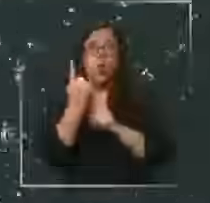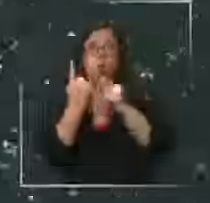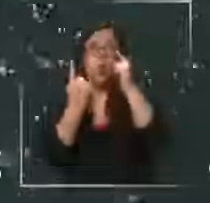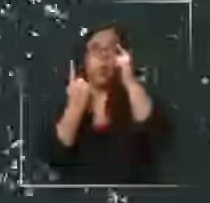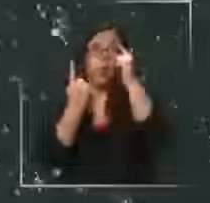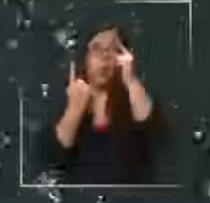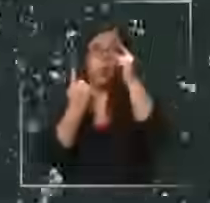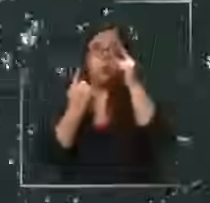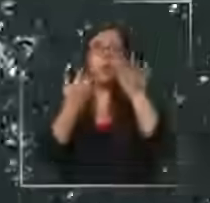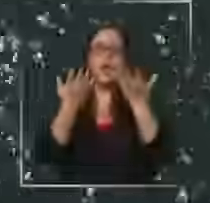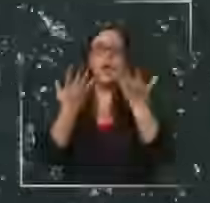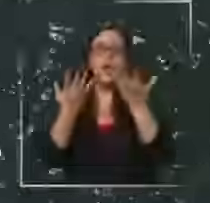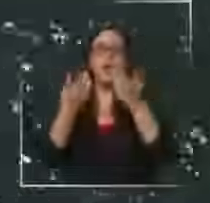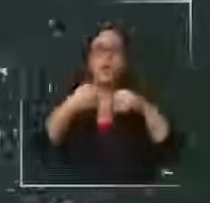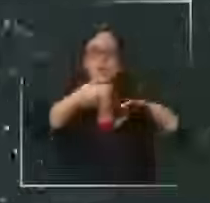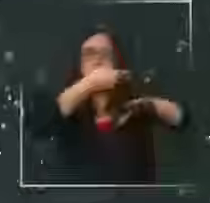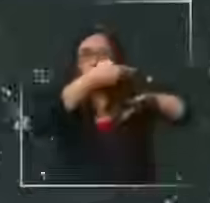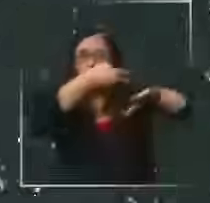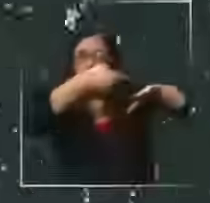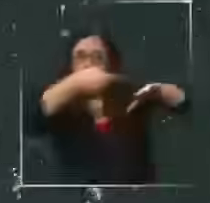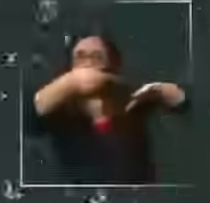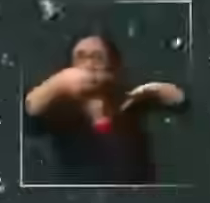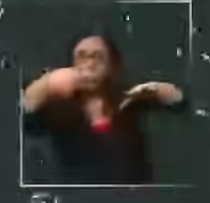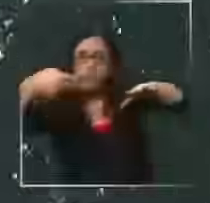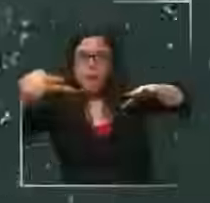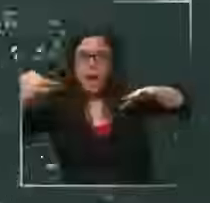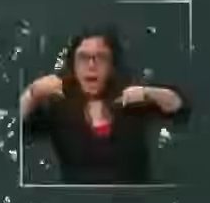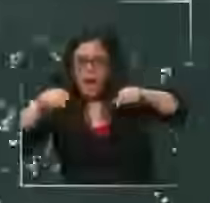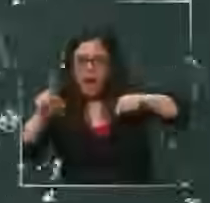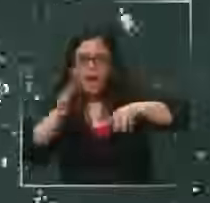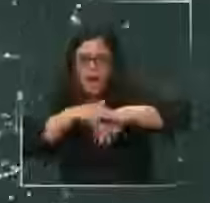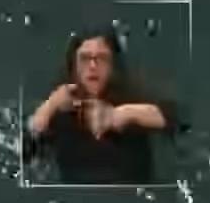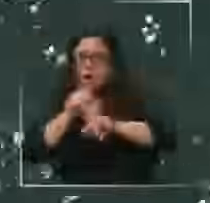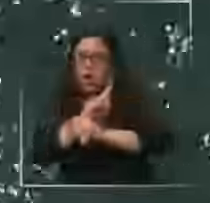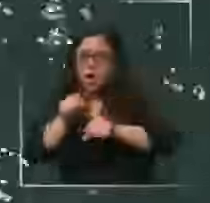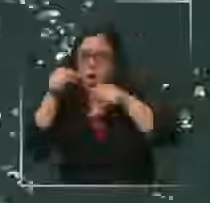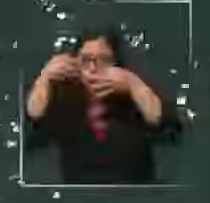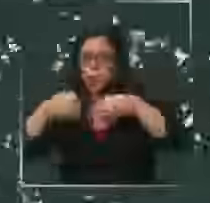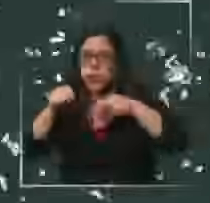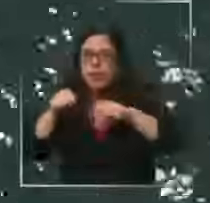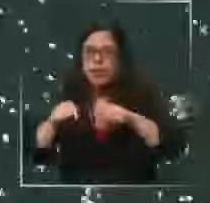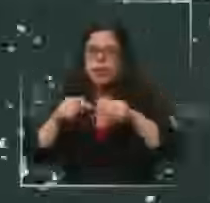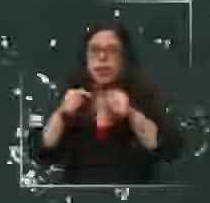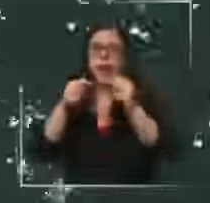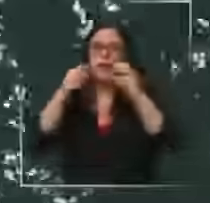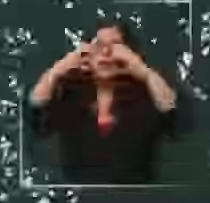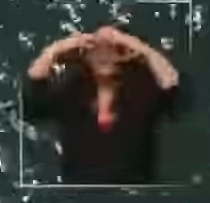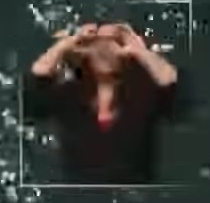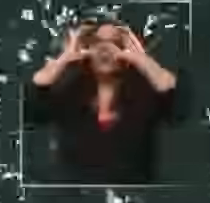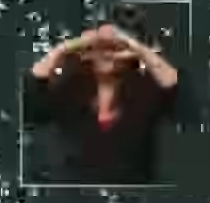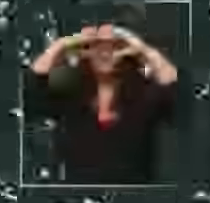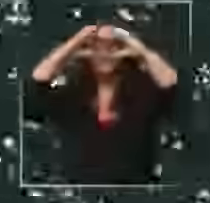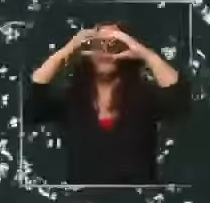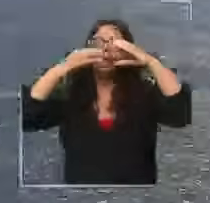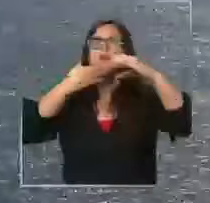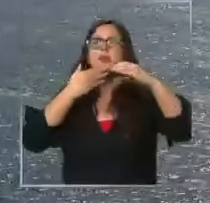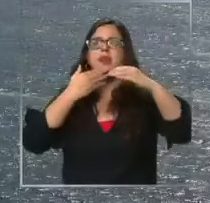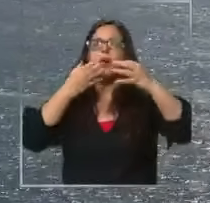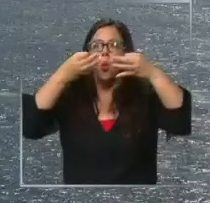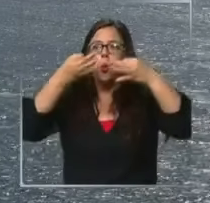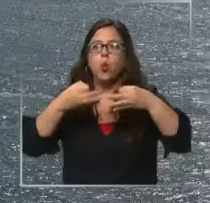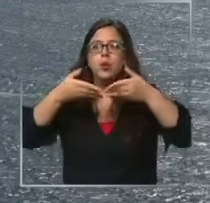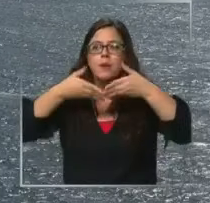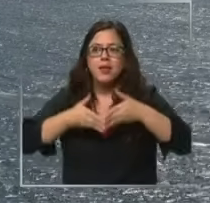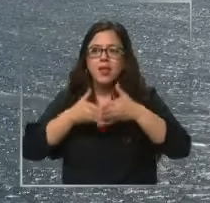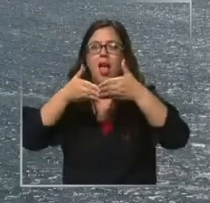insiste en permanecer en zona no permitida. No solo son vigilados desde el borde costero, también desde el mar.